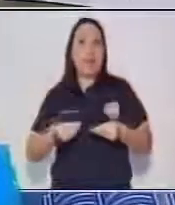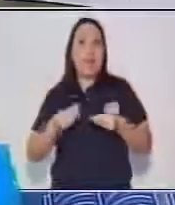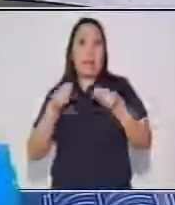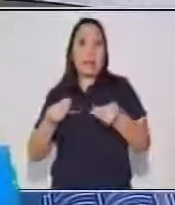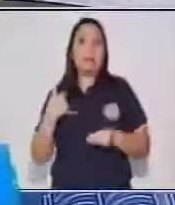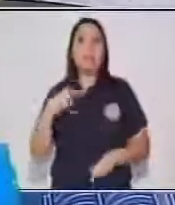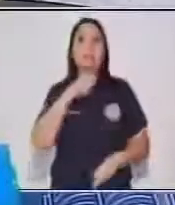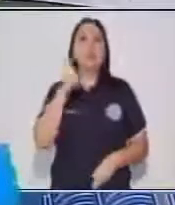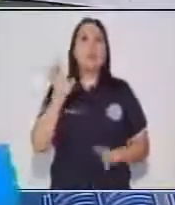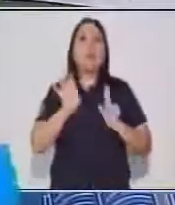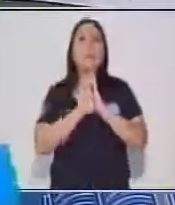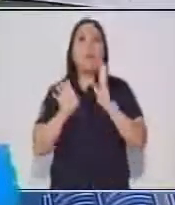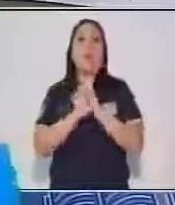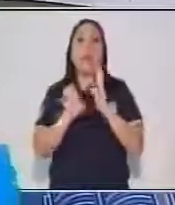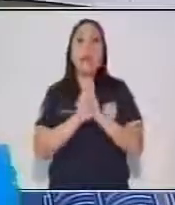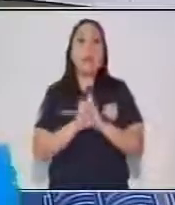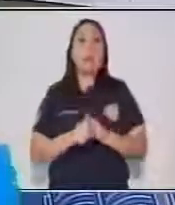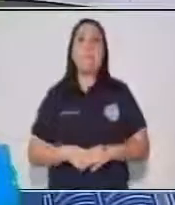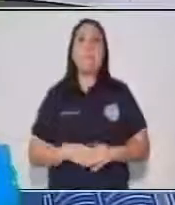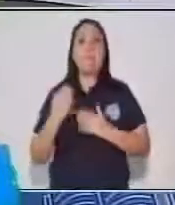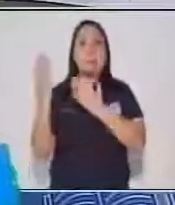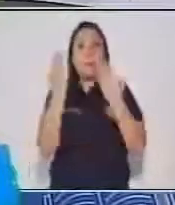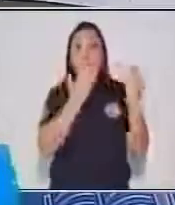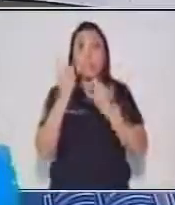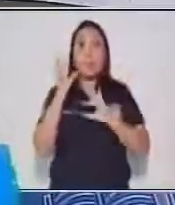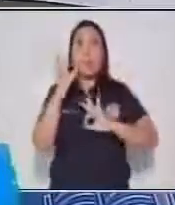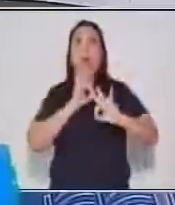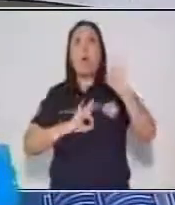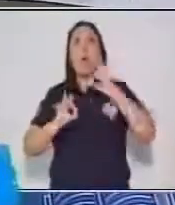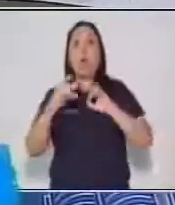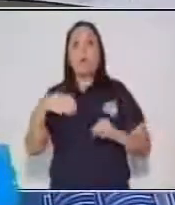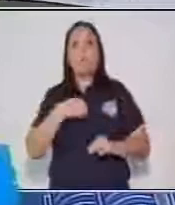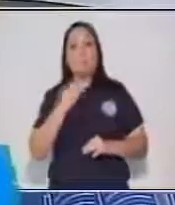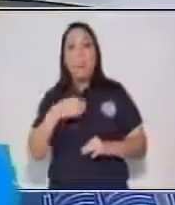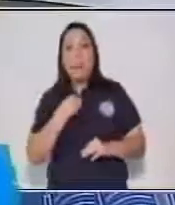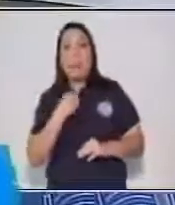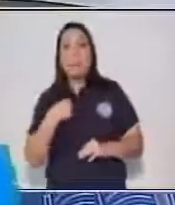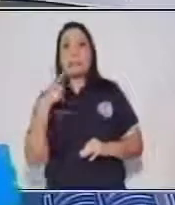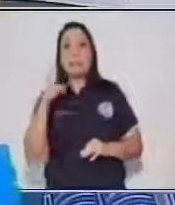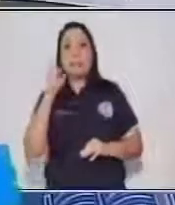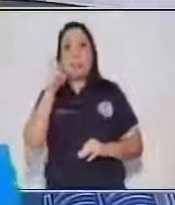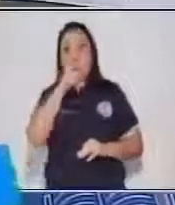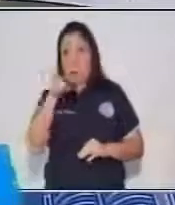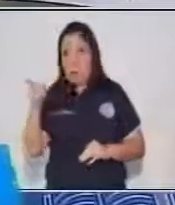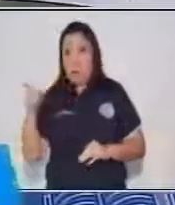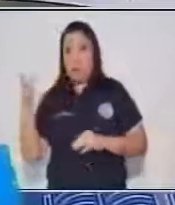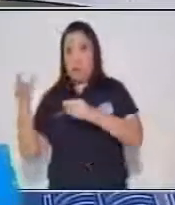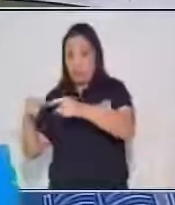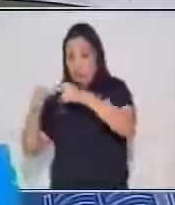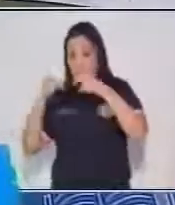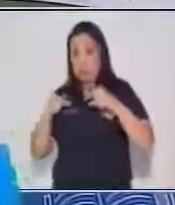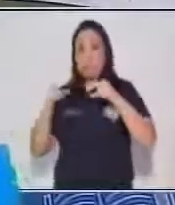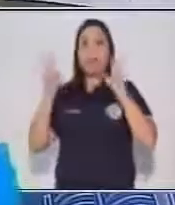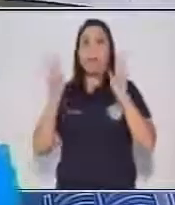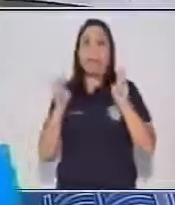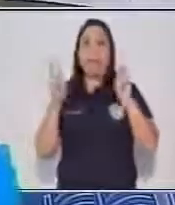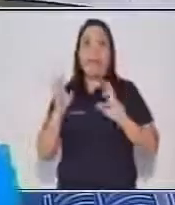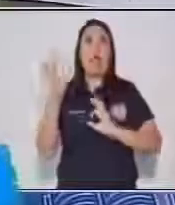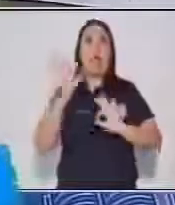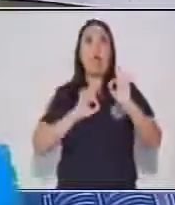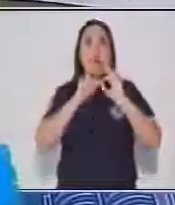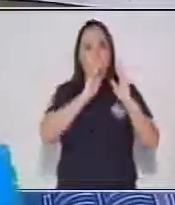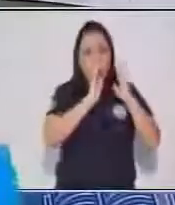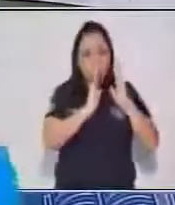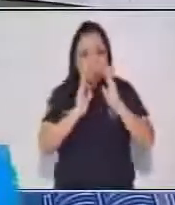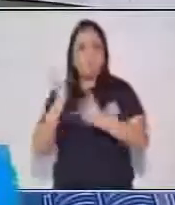en la etapa escolar o estás con alguno de tus maestros, ellos te pueden asignar un tema, o bien puedes prepararte